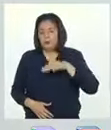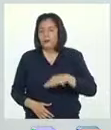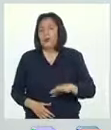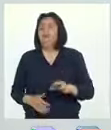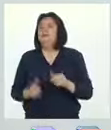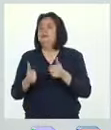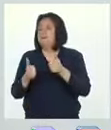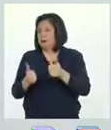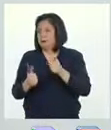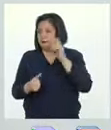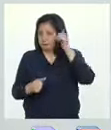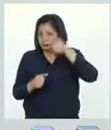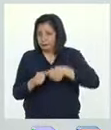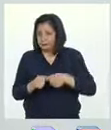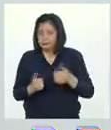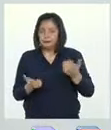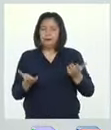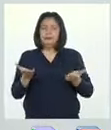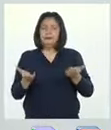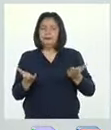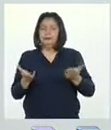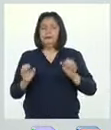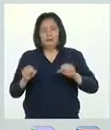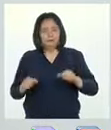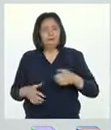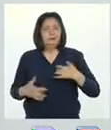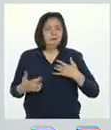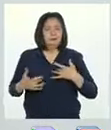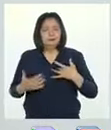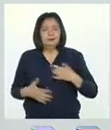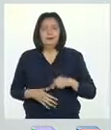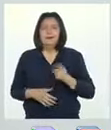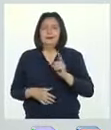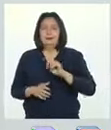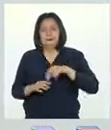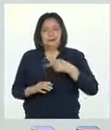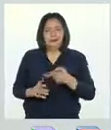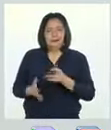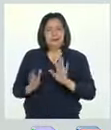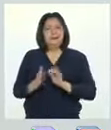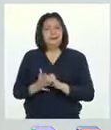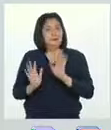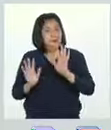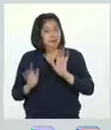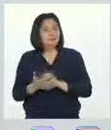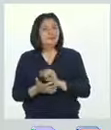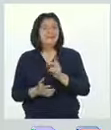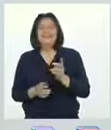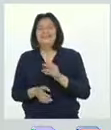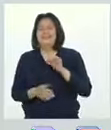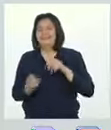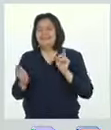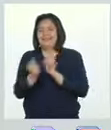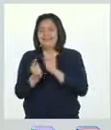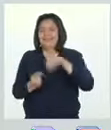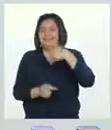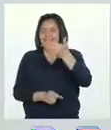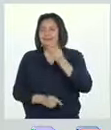Eso es. Recuerda que el equilibrio nos mantiene activos y nos previene de caídas. Eso. ¡Hasta pronto!